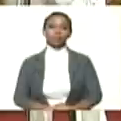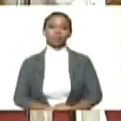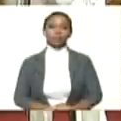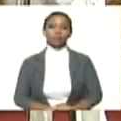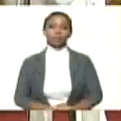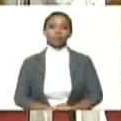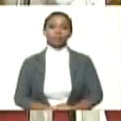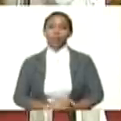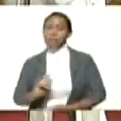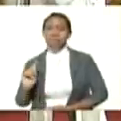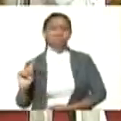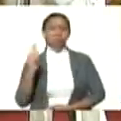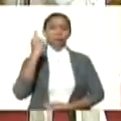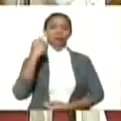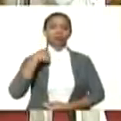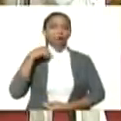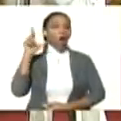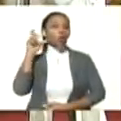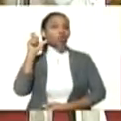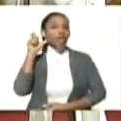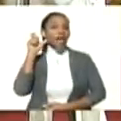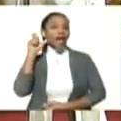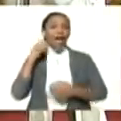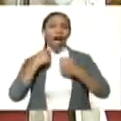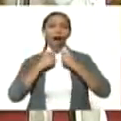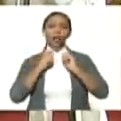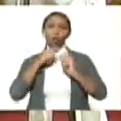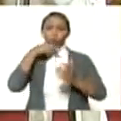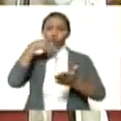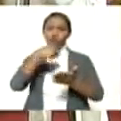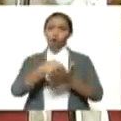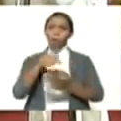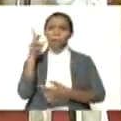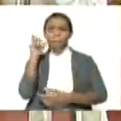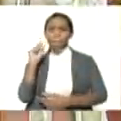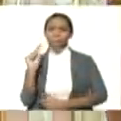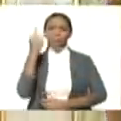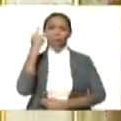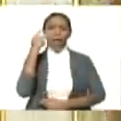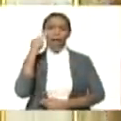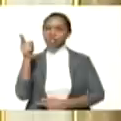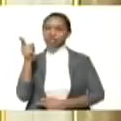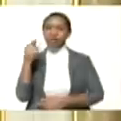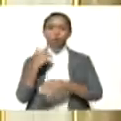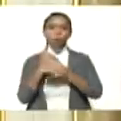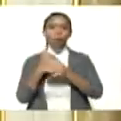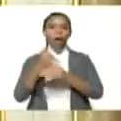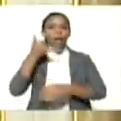La primera vez que escuché el nombre de Aristóbulo fue a través de la vía telefónica,